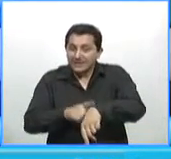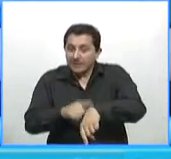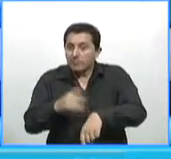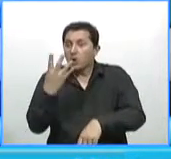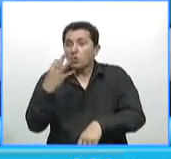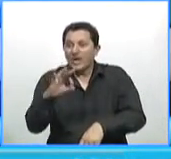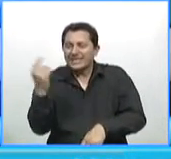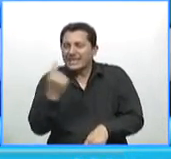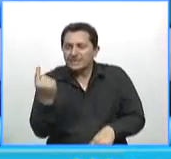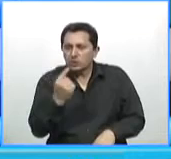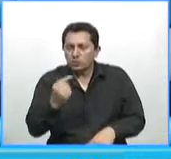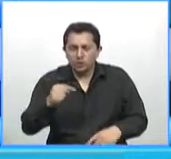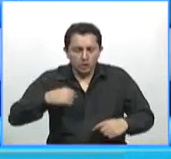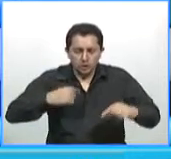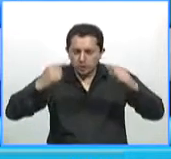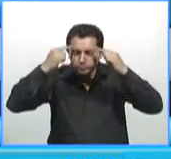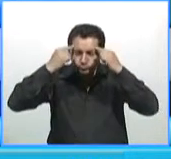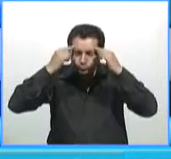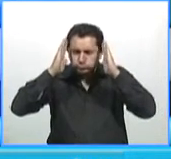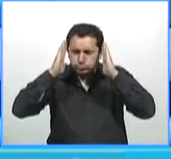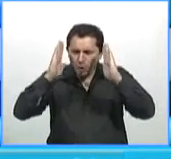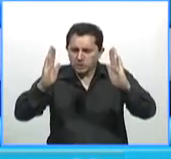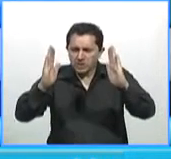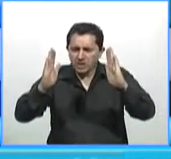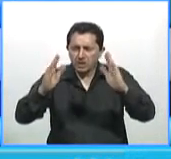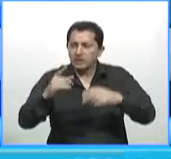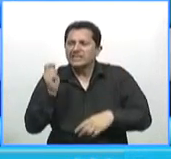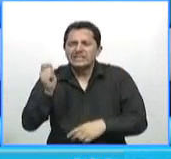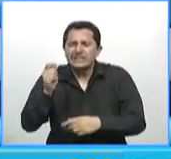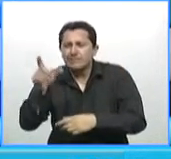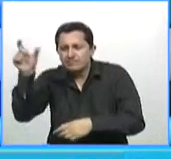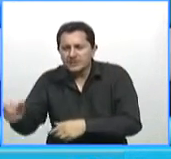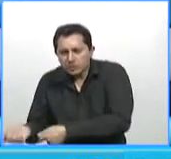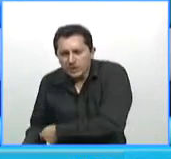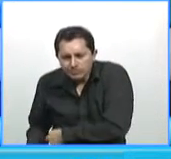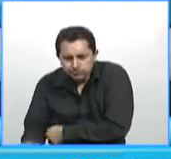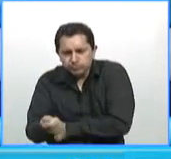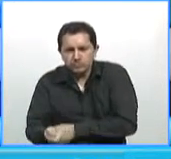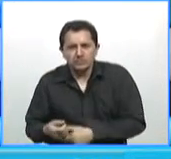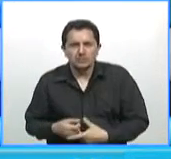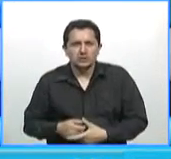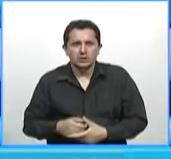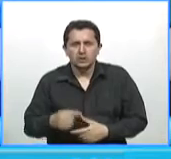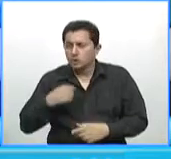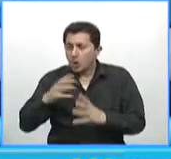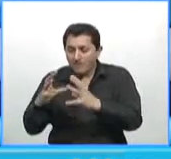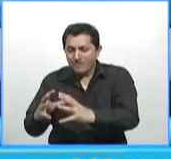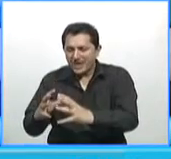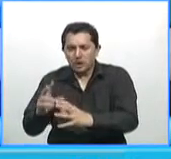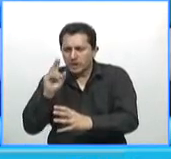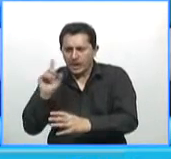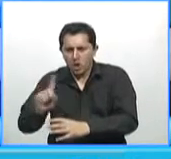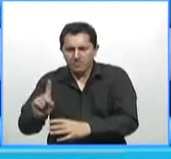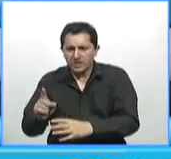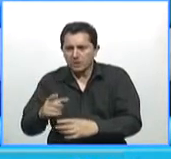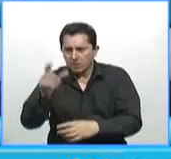Ahí trato de concentrarme y enfocarme en el tirador cuando generalmente no, yo no miro la pelota, miro al tirador,